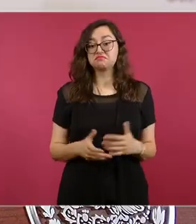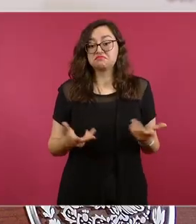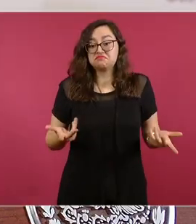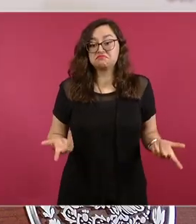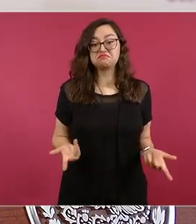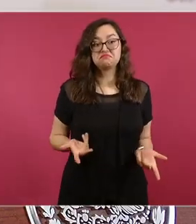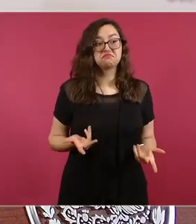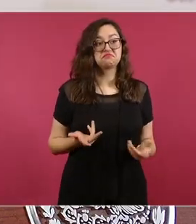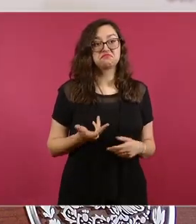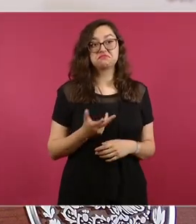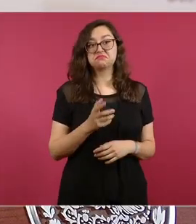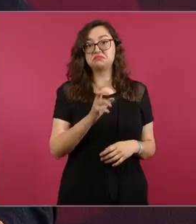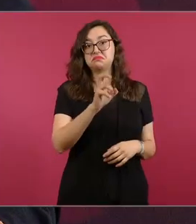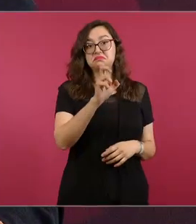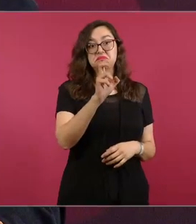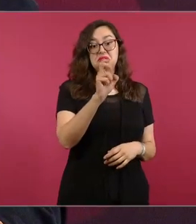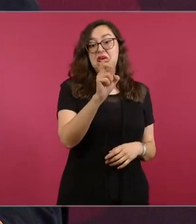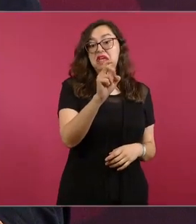30